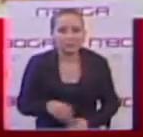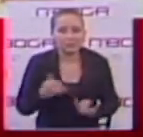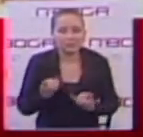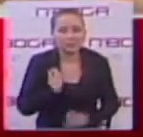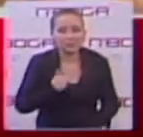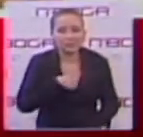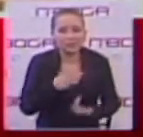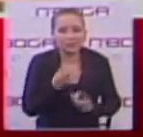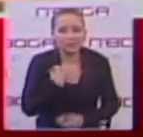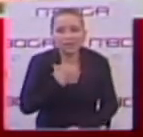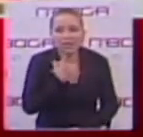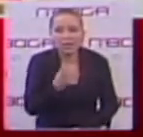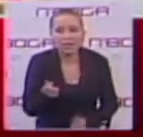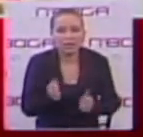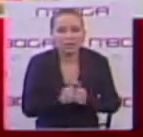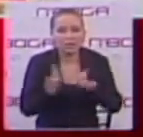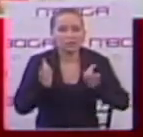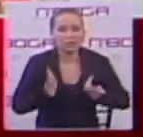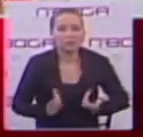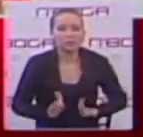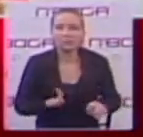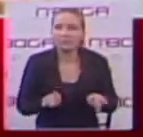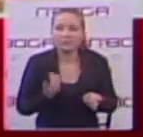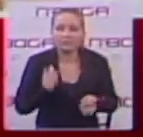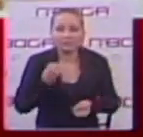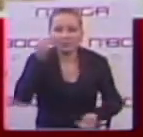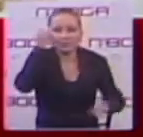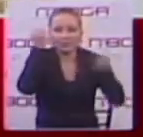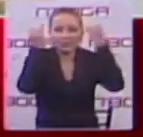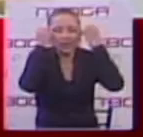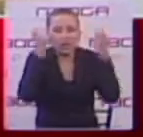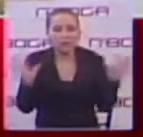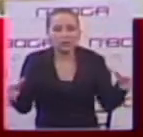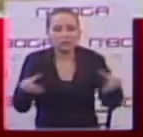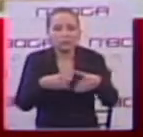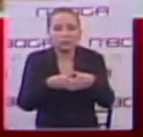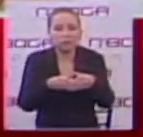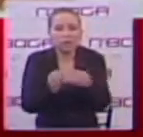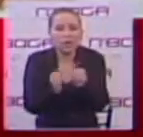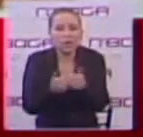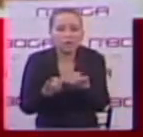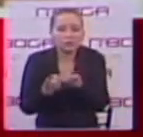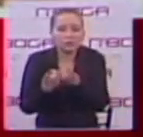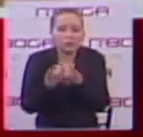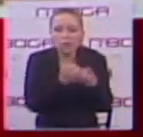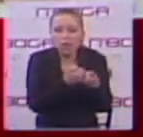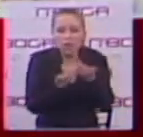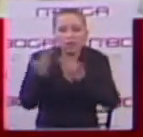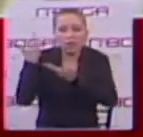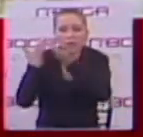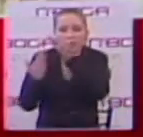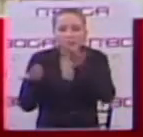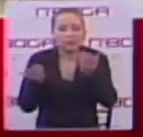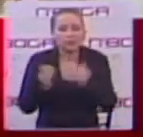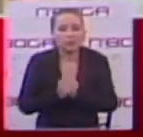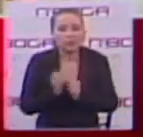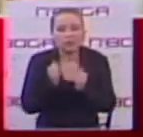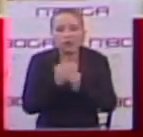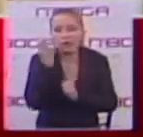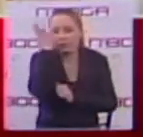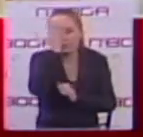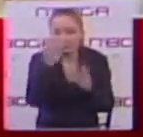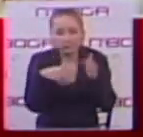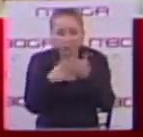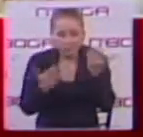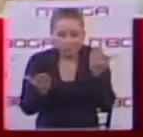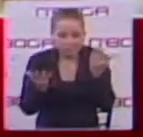expresar a través del atuendo la creatividad fusionada con novias, con historia, con arte, con belleza, lo